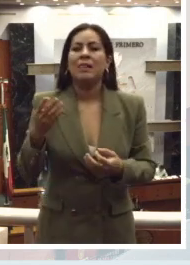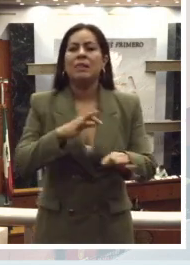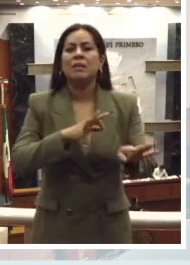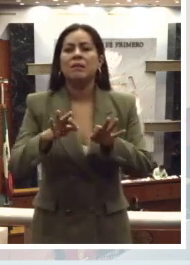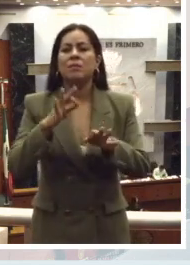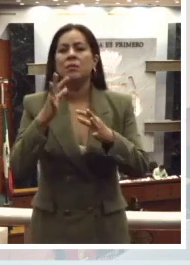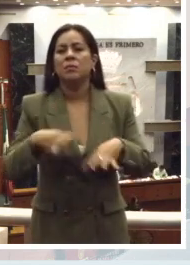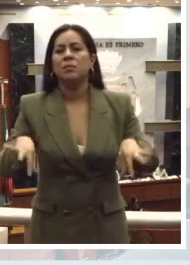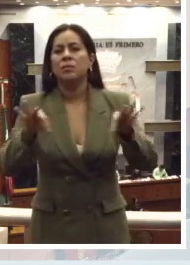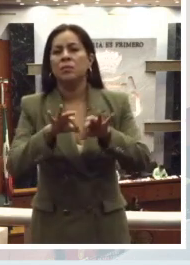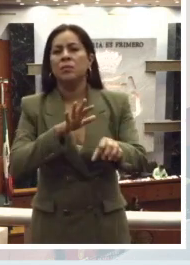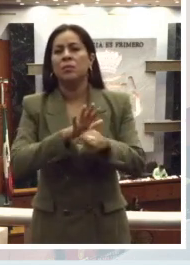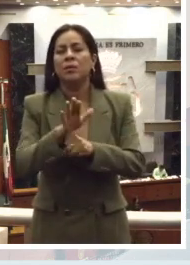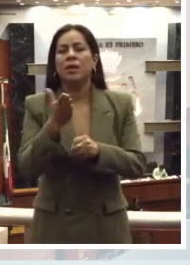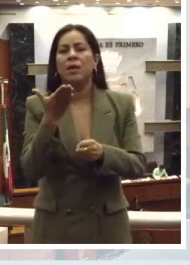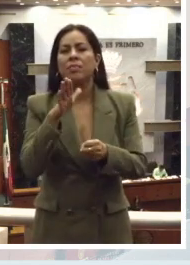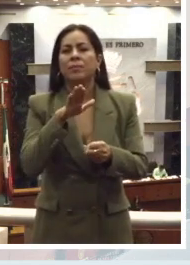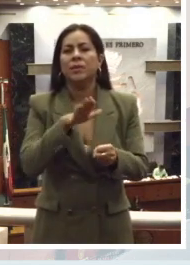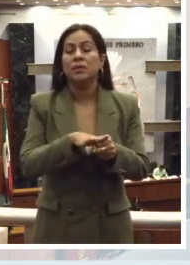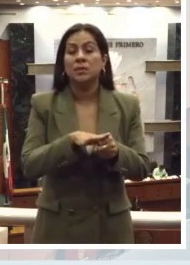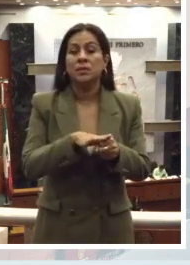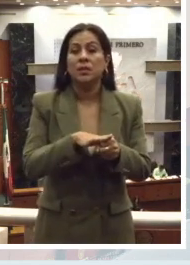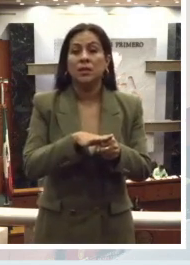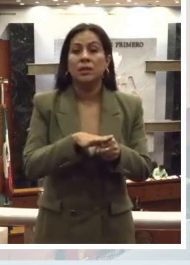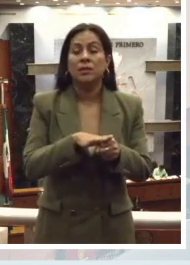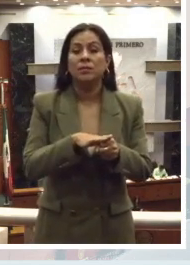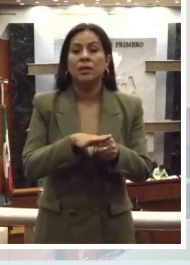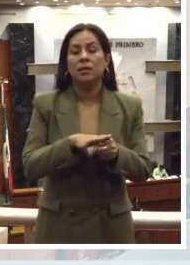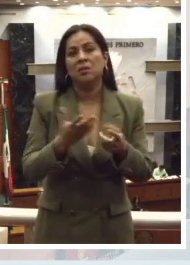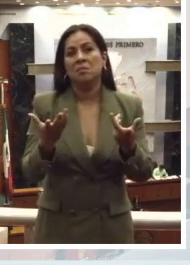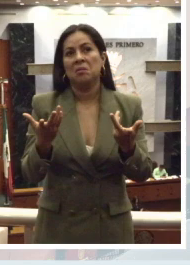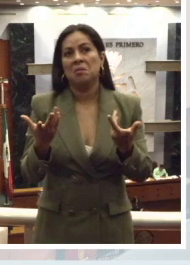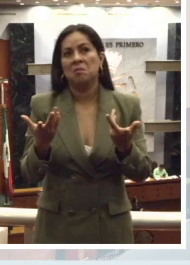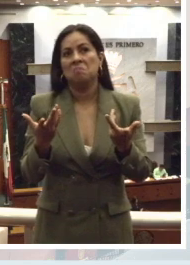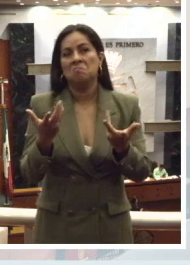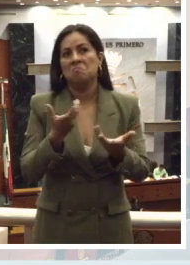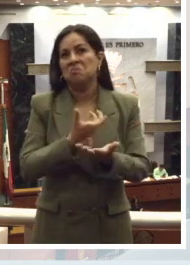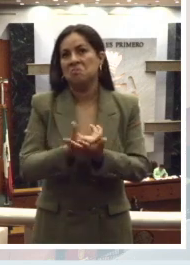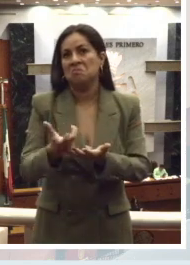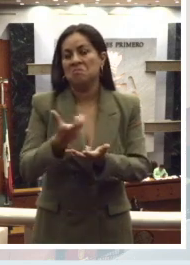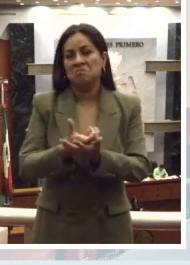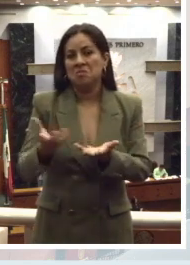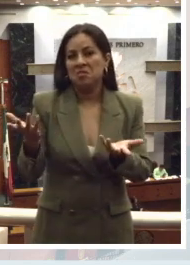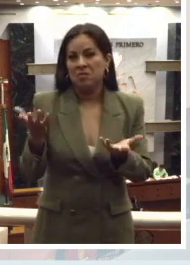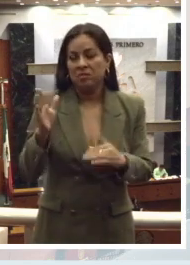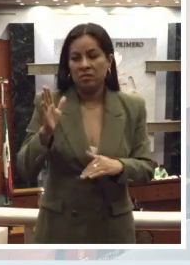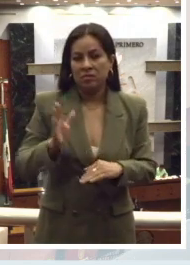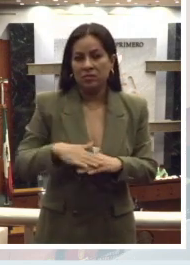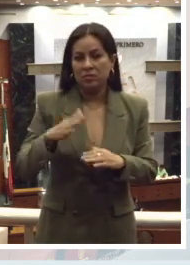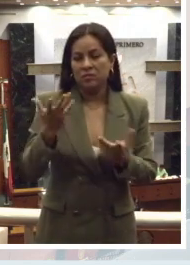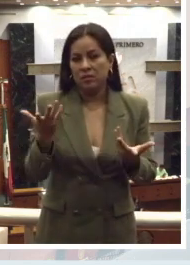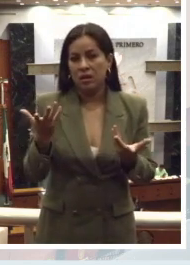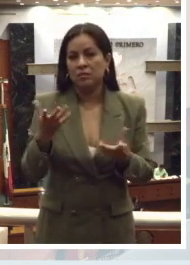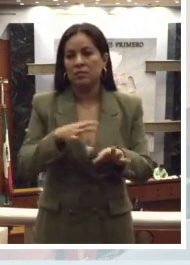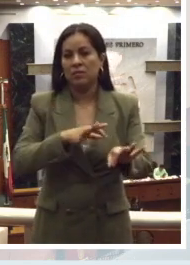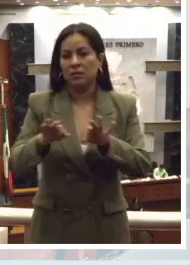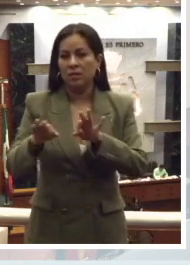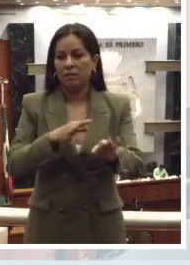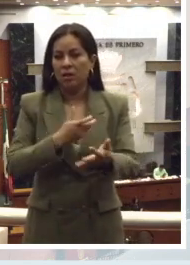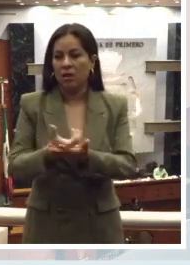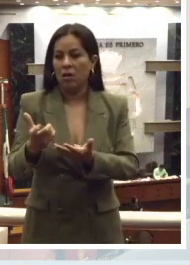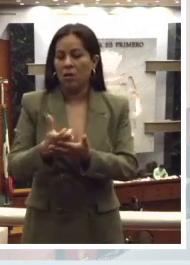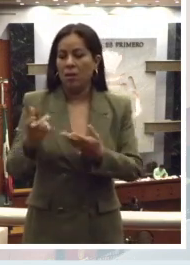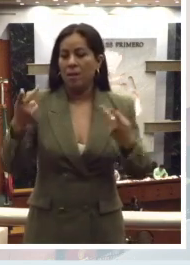ocupaciones son de tipo administrativas y el sector productivo. Y al ser los principales destinos laborales para